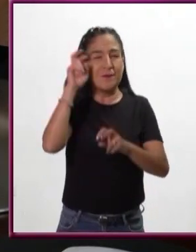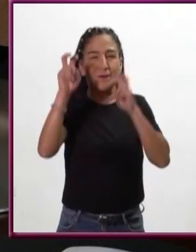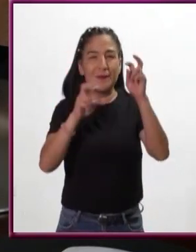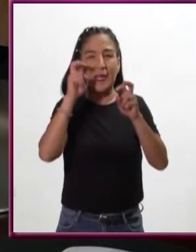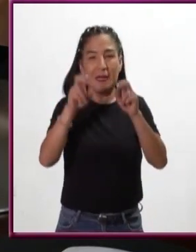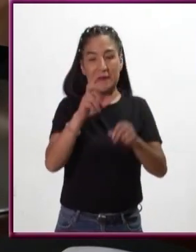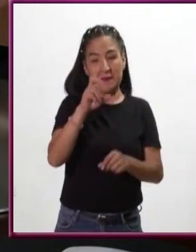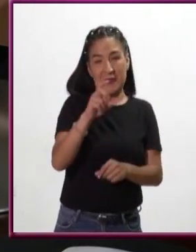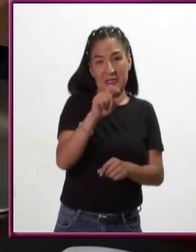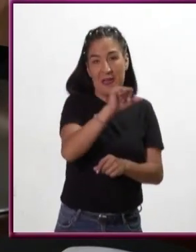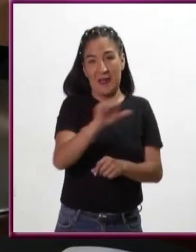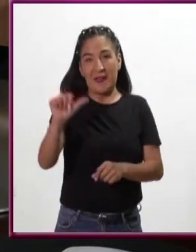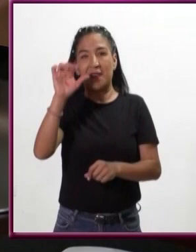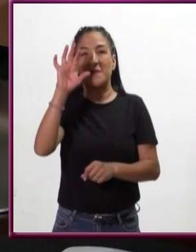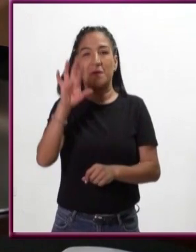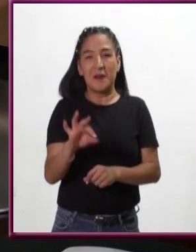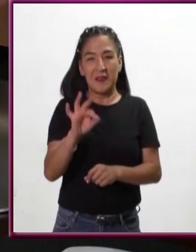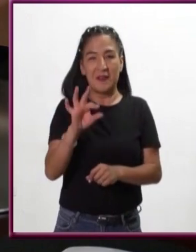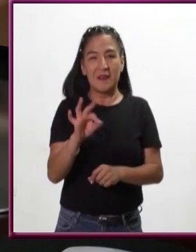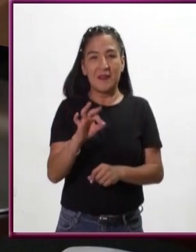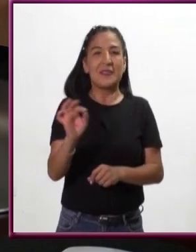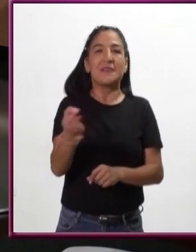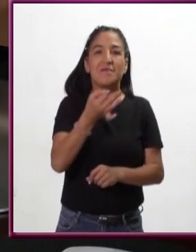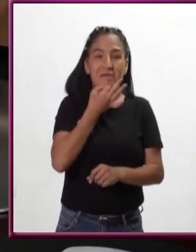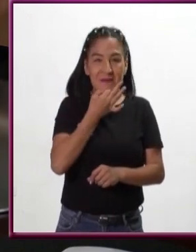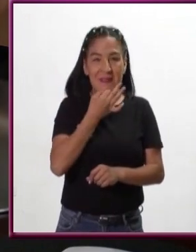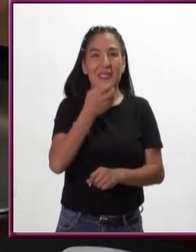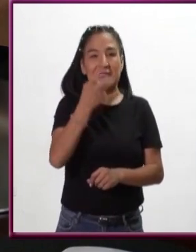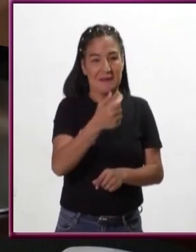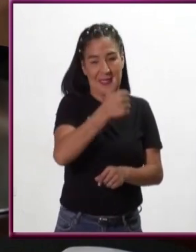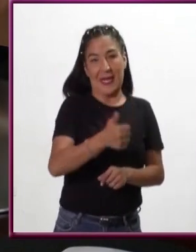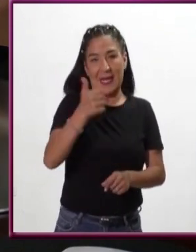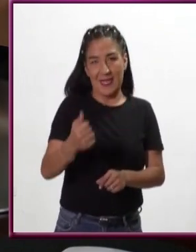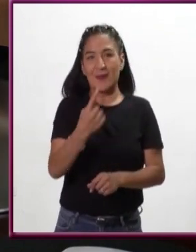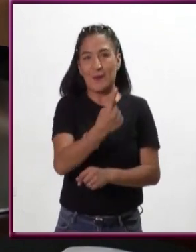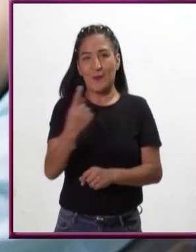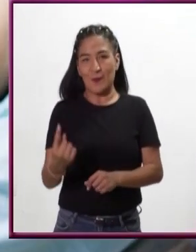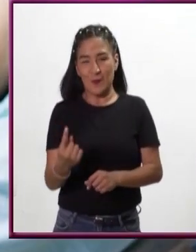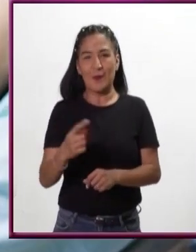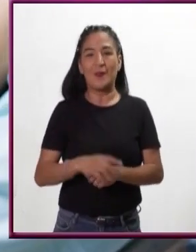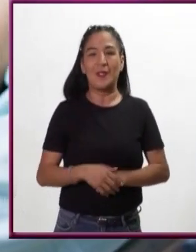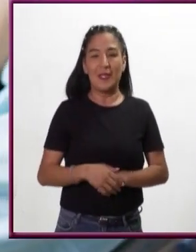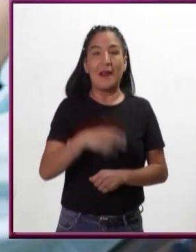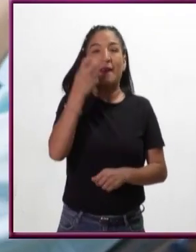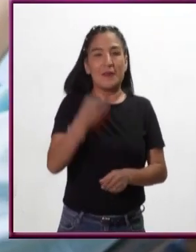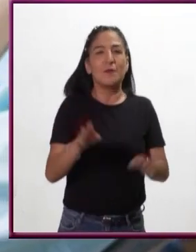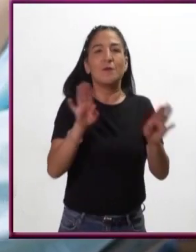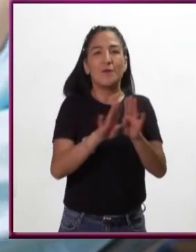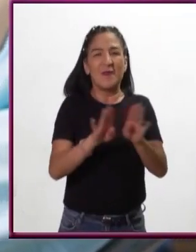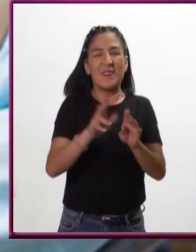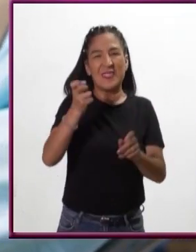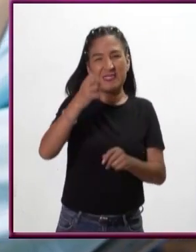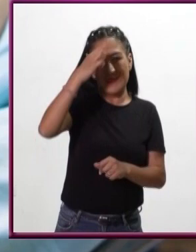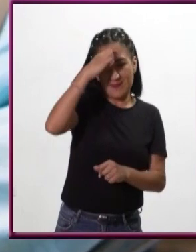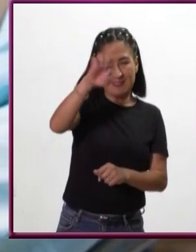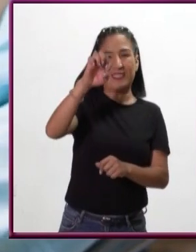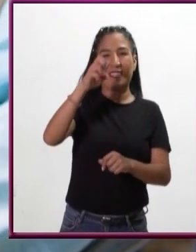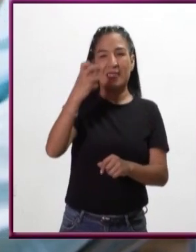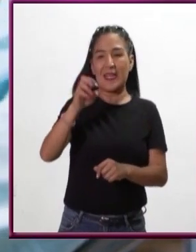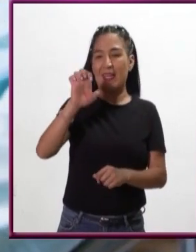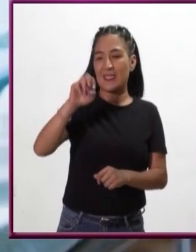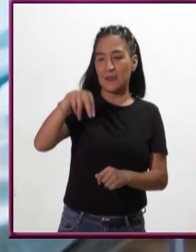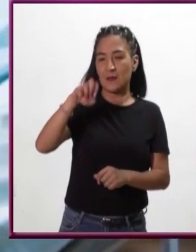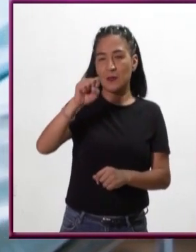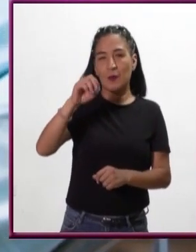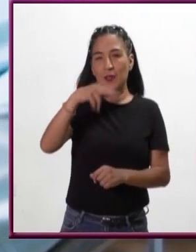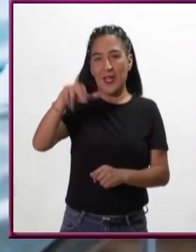aproximadamente de 30 a 40 minutos, ¿no? Cada una. Y es donde experimentamos las